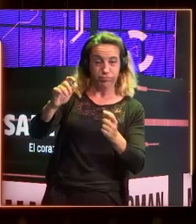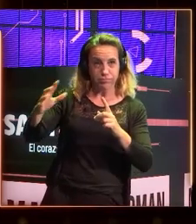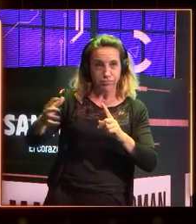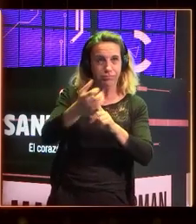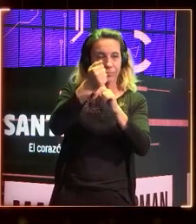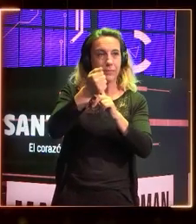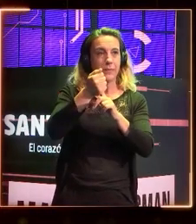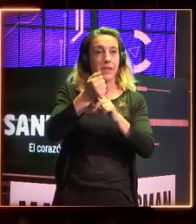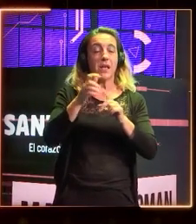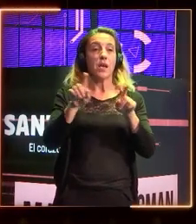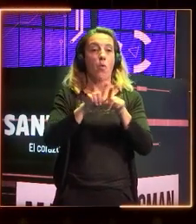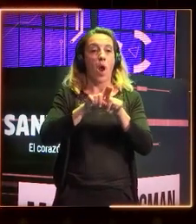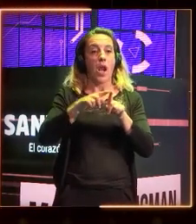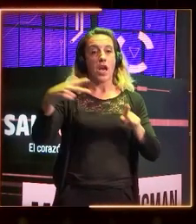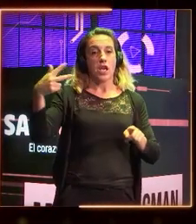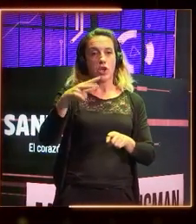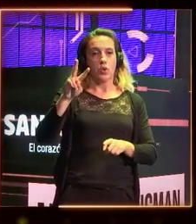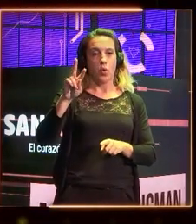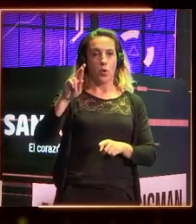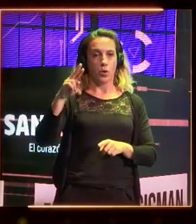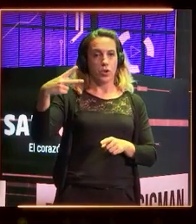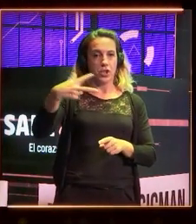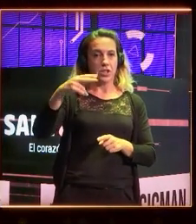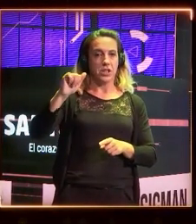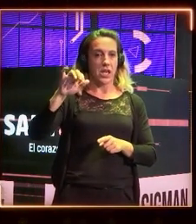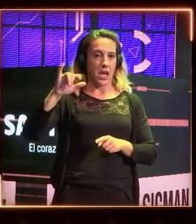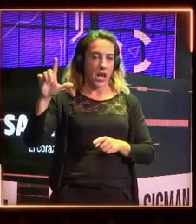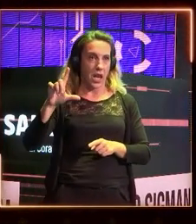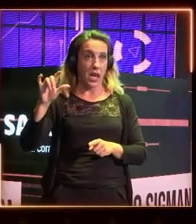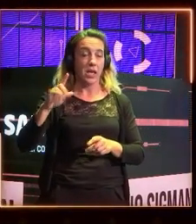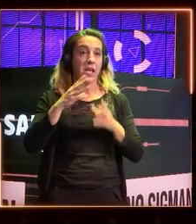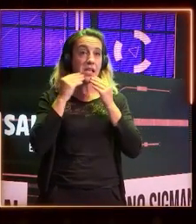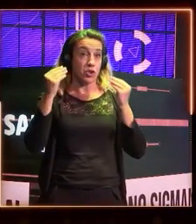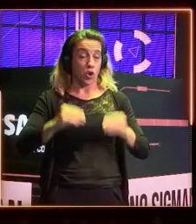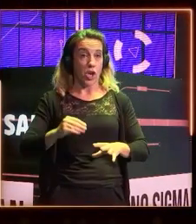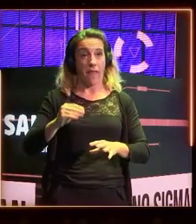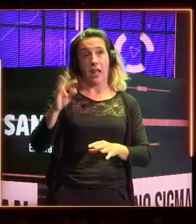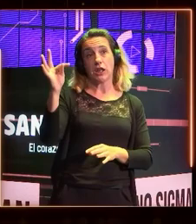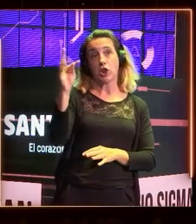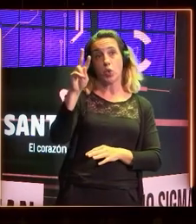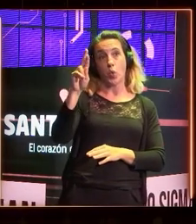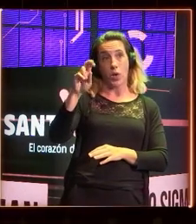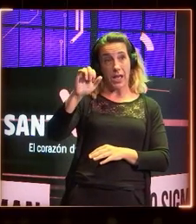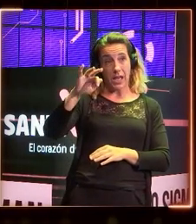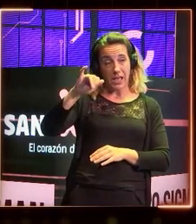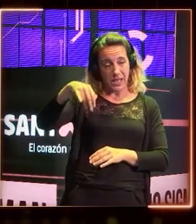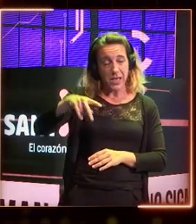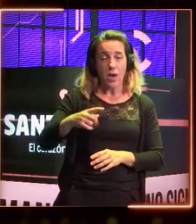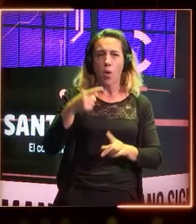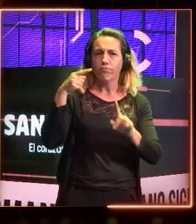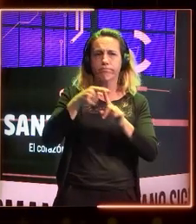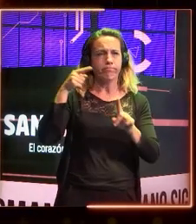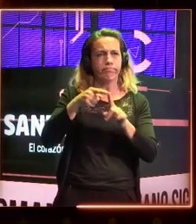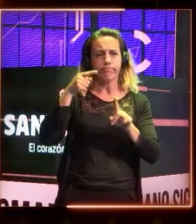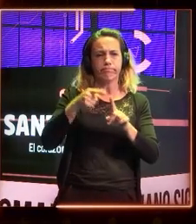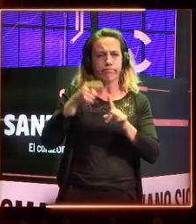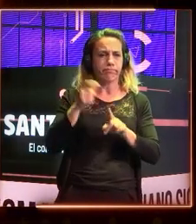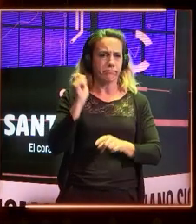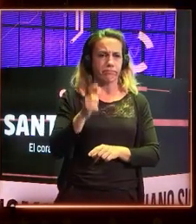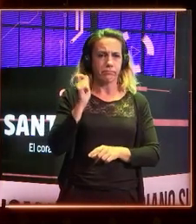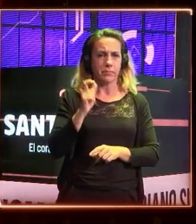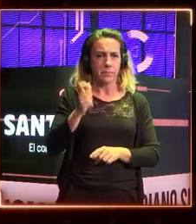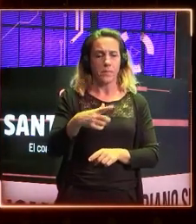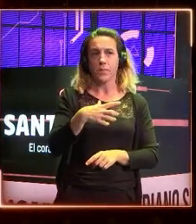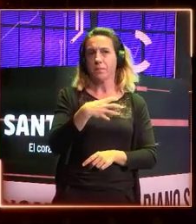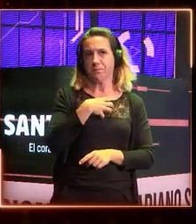como charch en la historia de turing se da cuenta que este secreto no puede usarlo todo el tiempo porque si no su rival se va a dar cuenta de qué es lo que